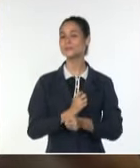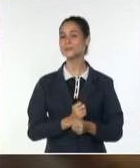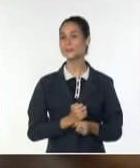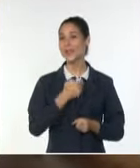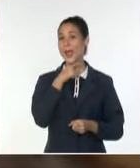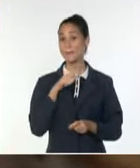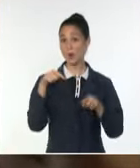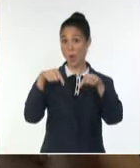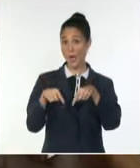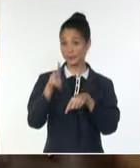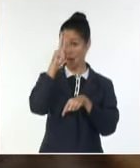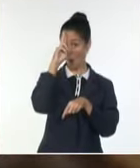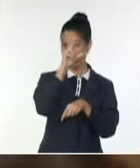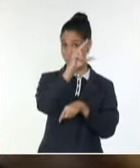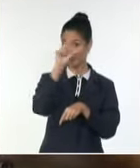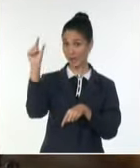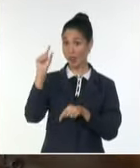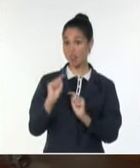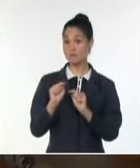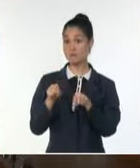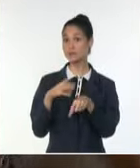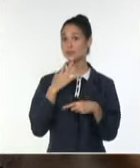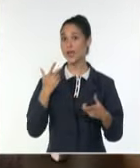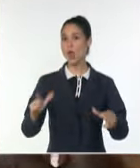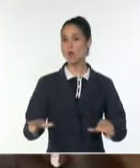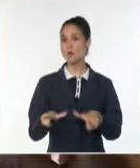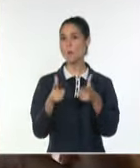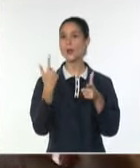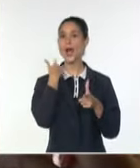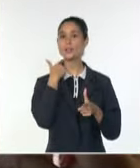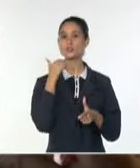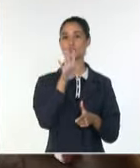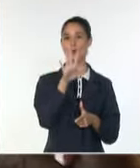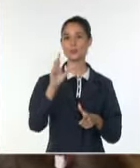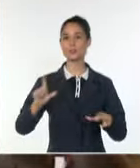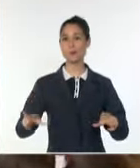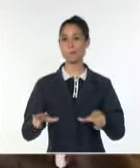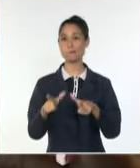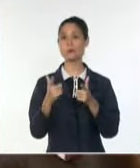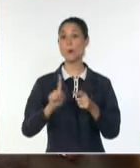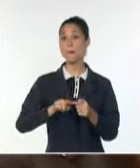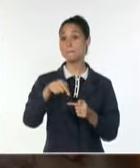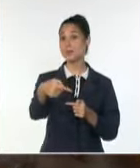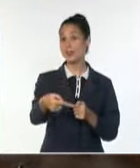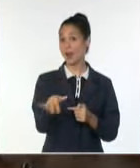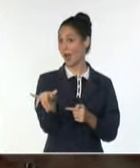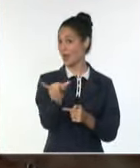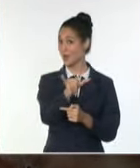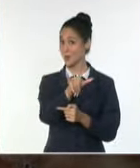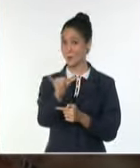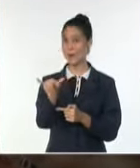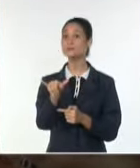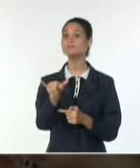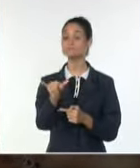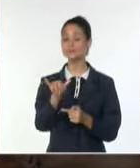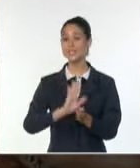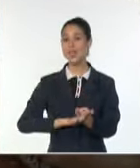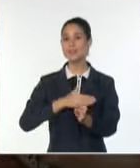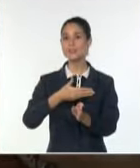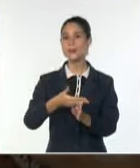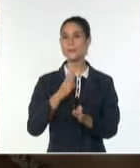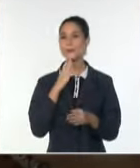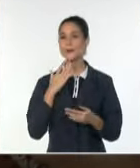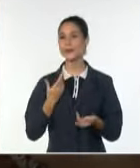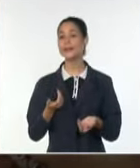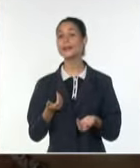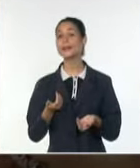institución cumple 55 años de fundada en el día de mañana también eh después O primero Quizás